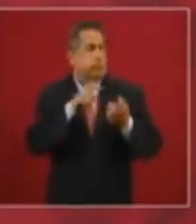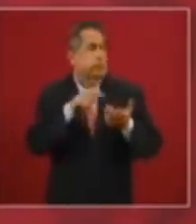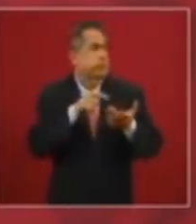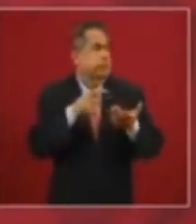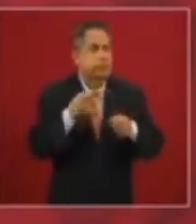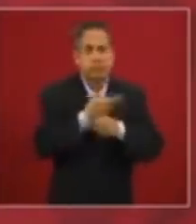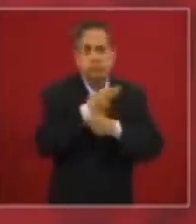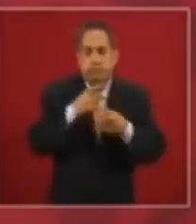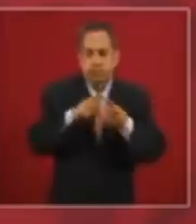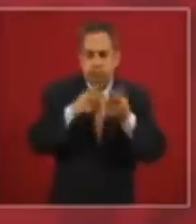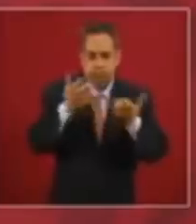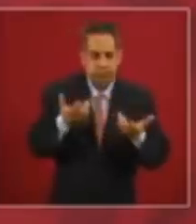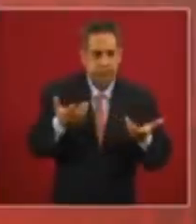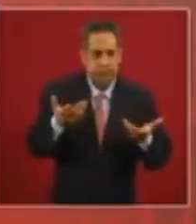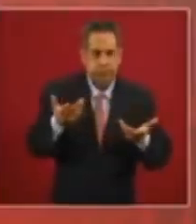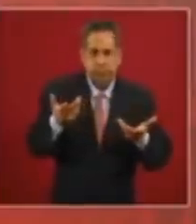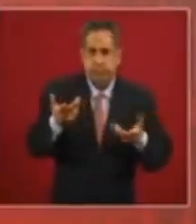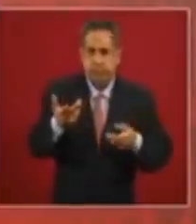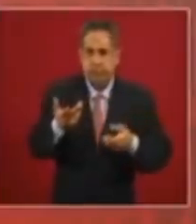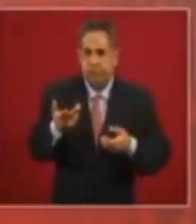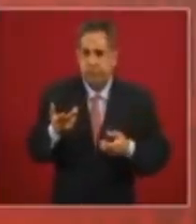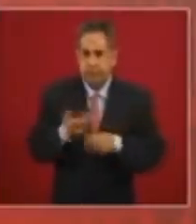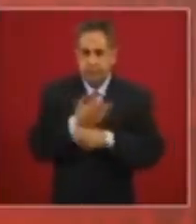paradero, dónde están,